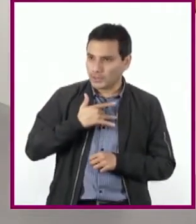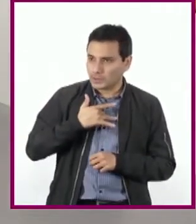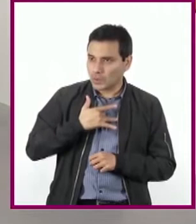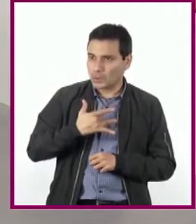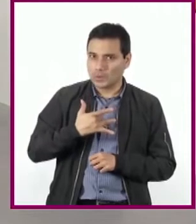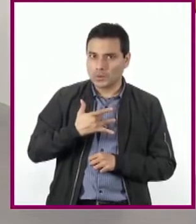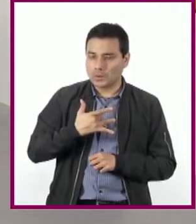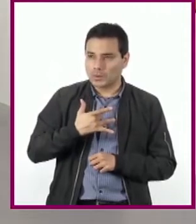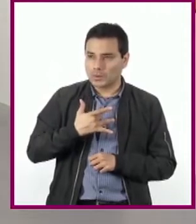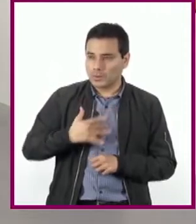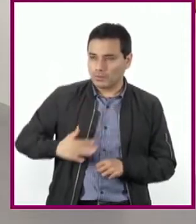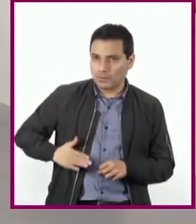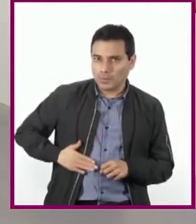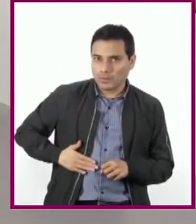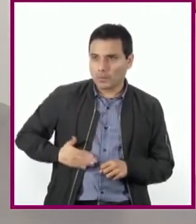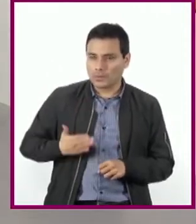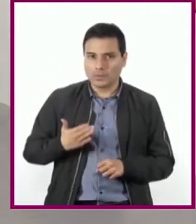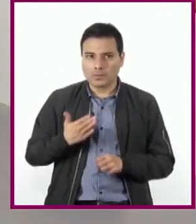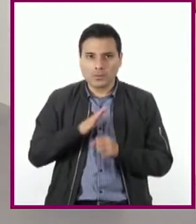¡Las emociones!